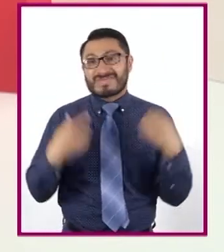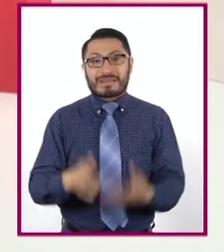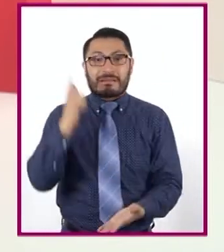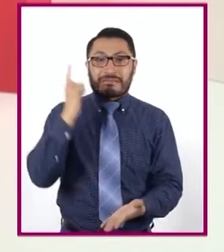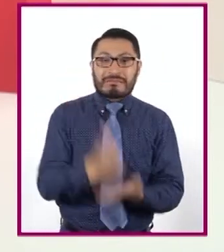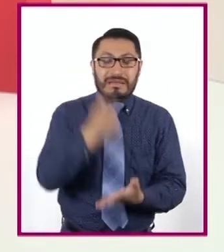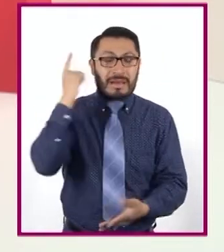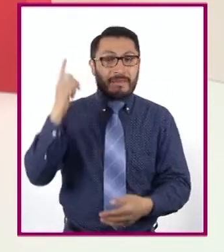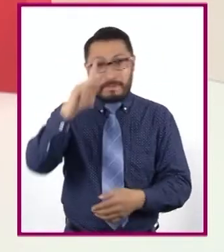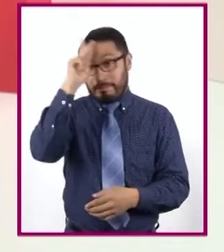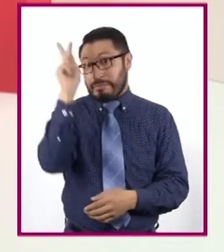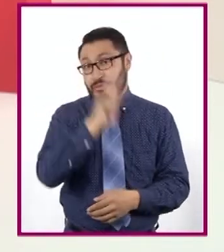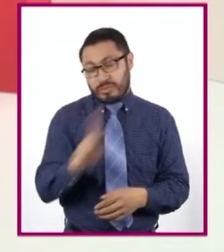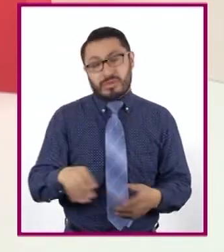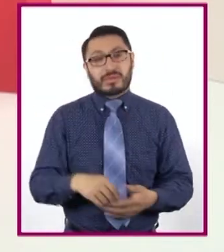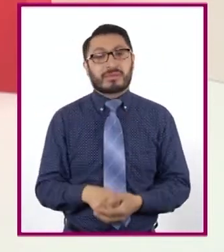graves.